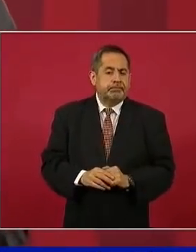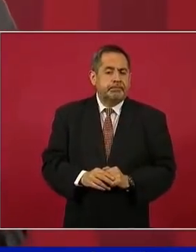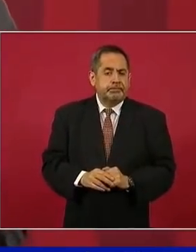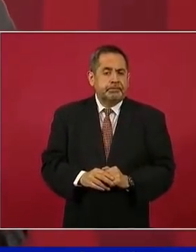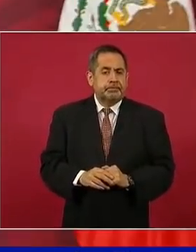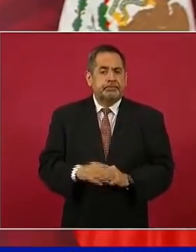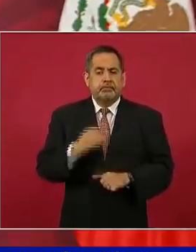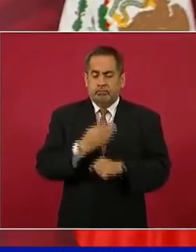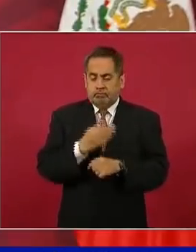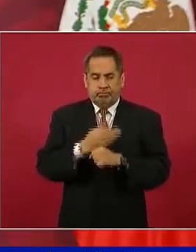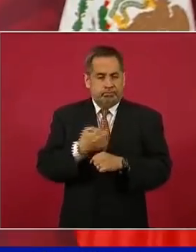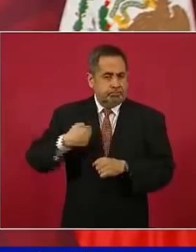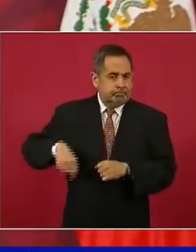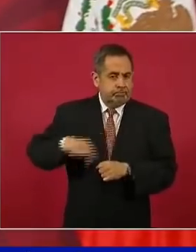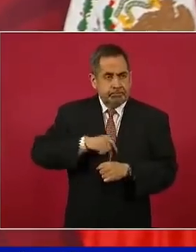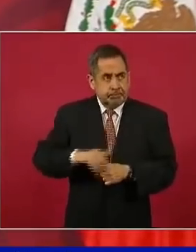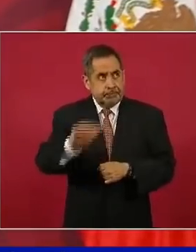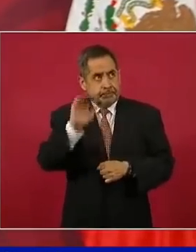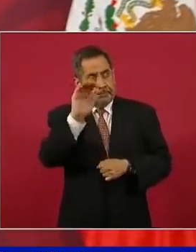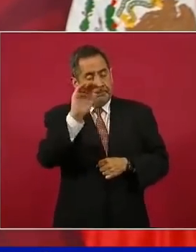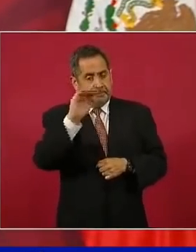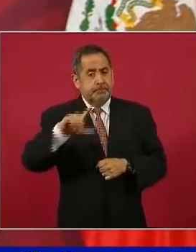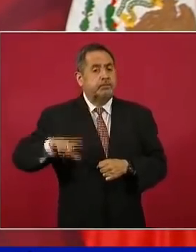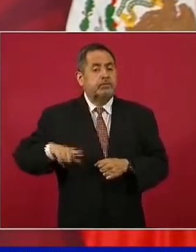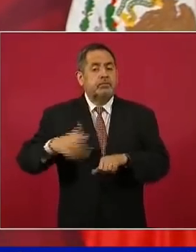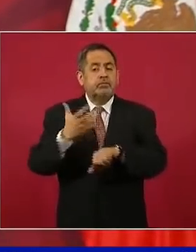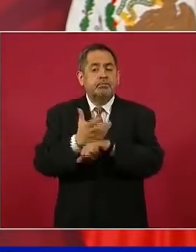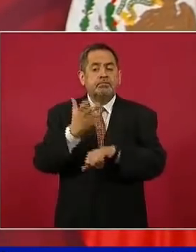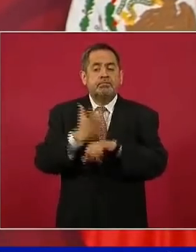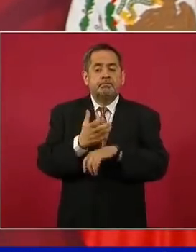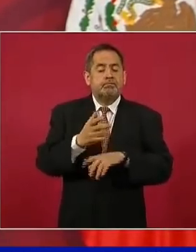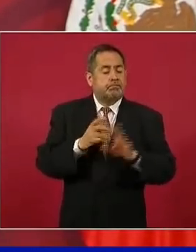Estamos solicitando al gobierno de Estados Unidos